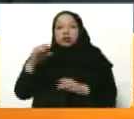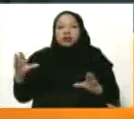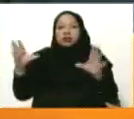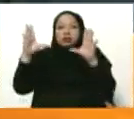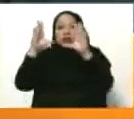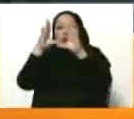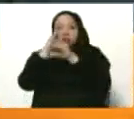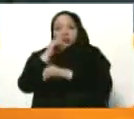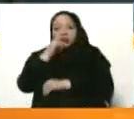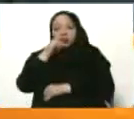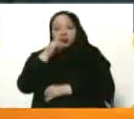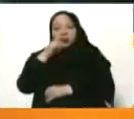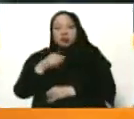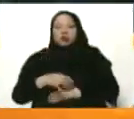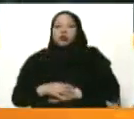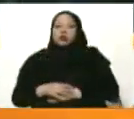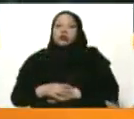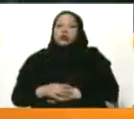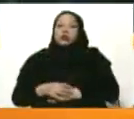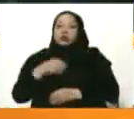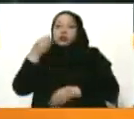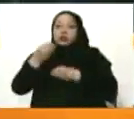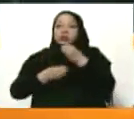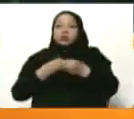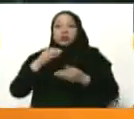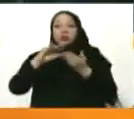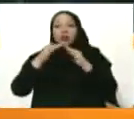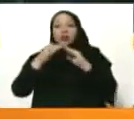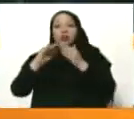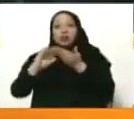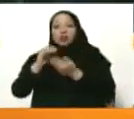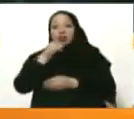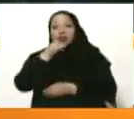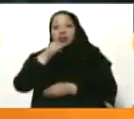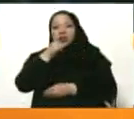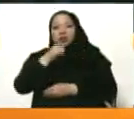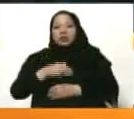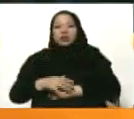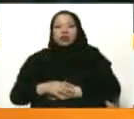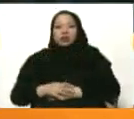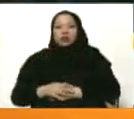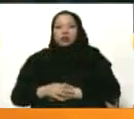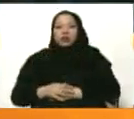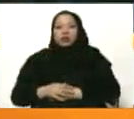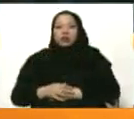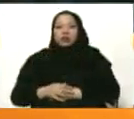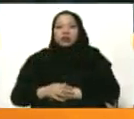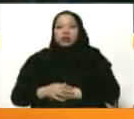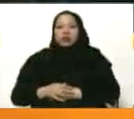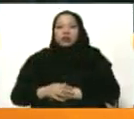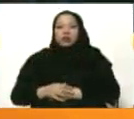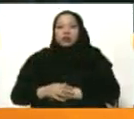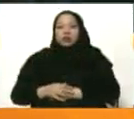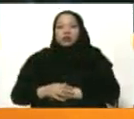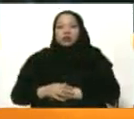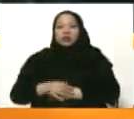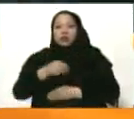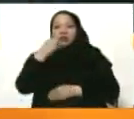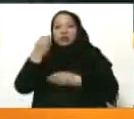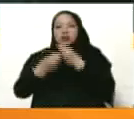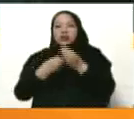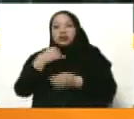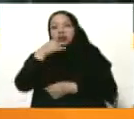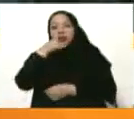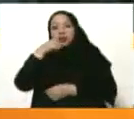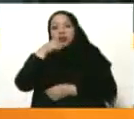acá intentando pues generar las condiciones para salvar vidas humanas, juntamente con los bomberos, con los compañeros de Protección Civil. Y hoy